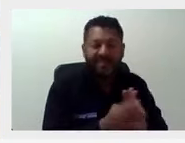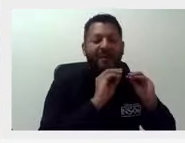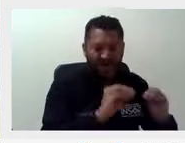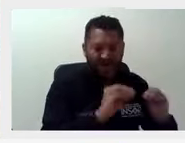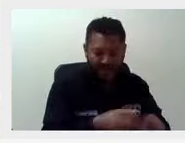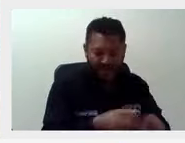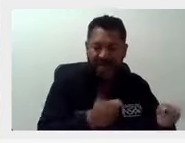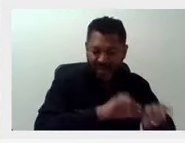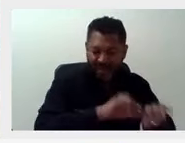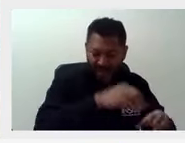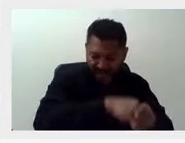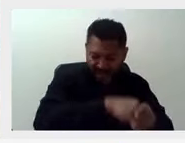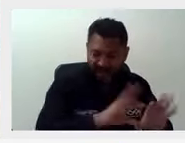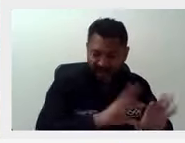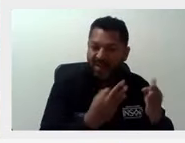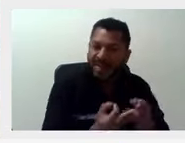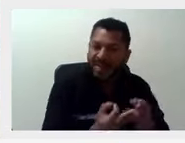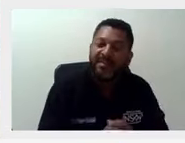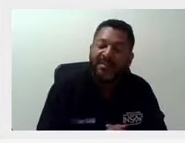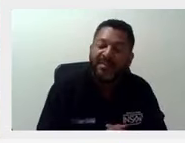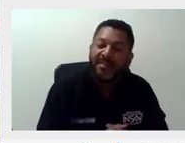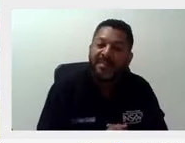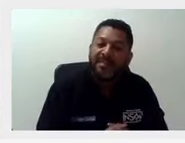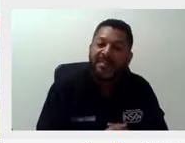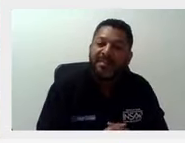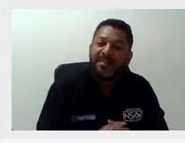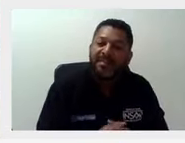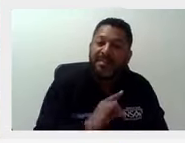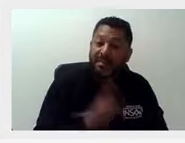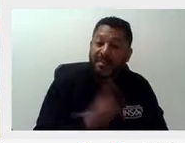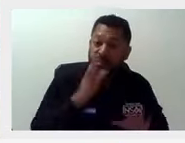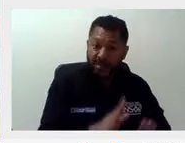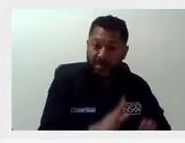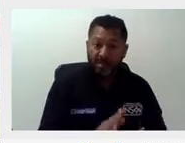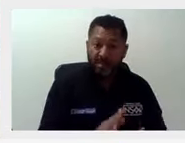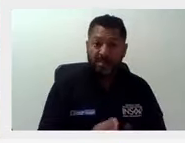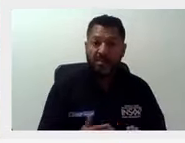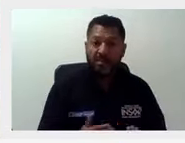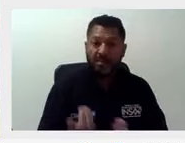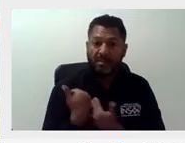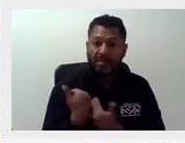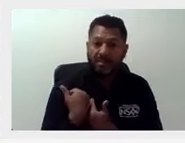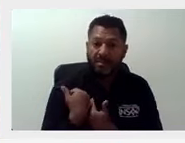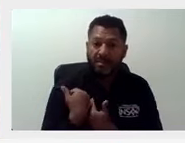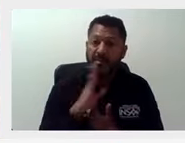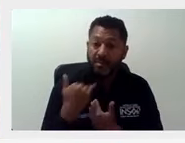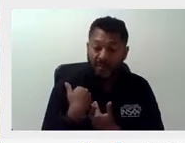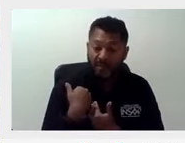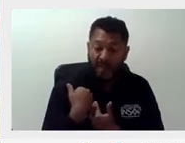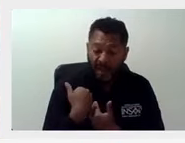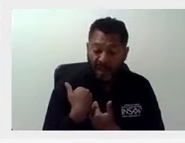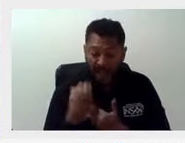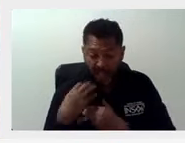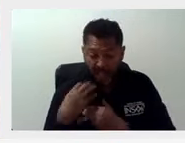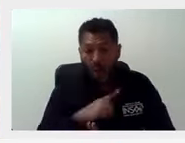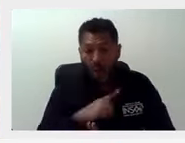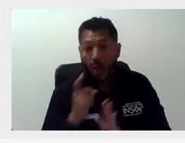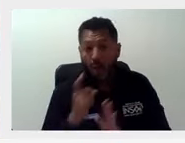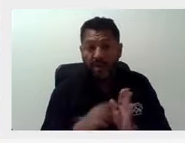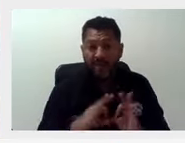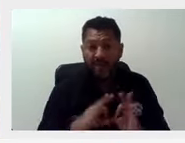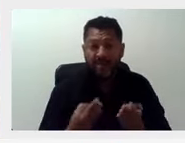¿cómo hacer para que no toda la responsabilidad no se lleve solamente a la familia en este momento? Porque